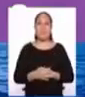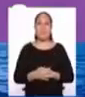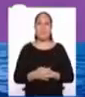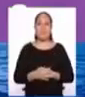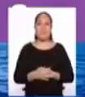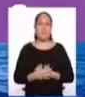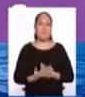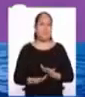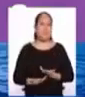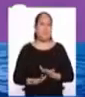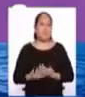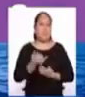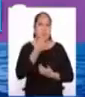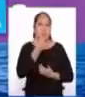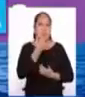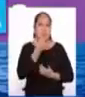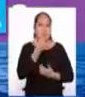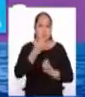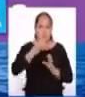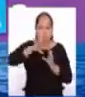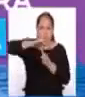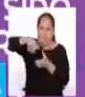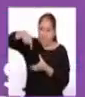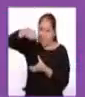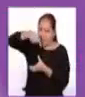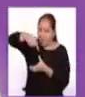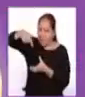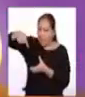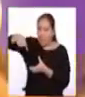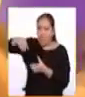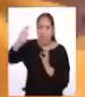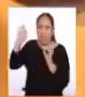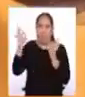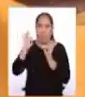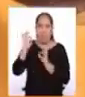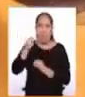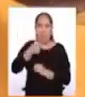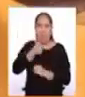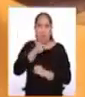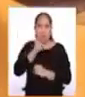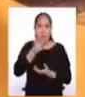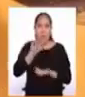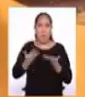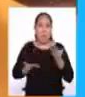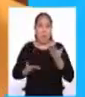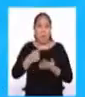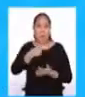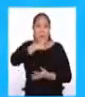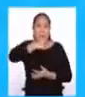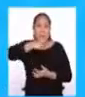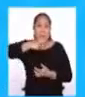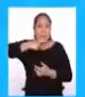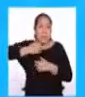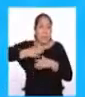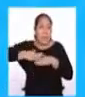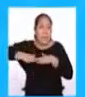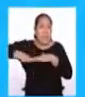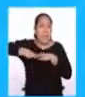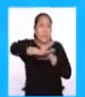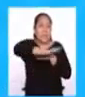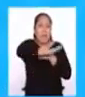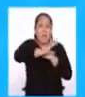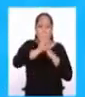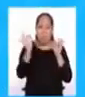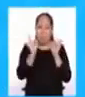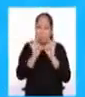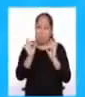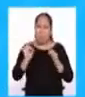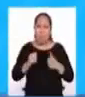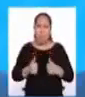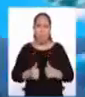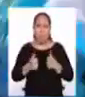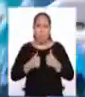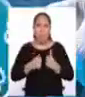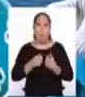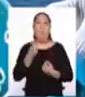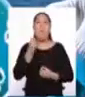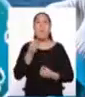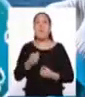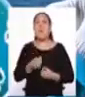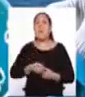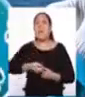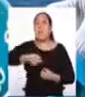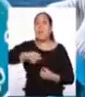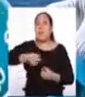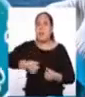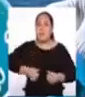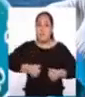¿Qué hubiera sido de la Tierra sin agua? Probablemente un desierto deshabitado, pues la vida precisamente se originó en